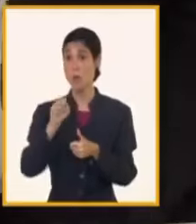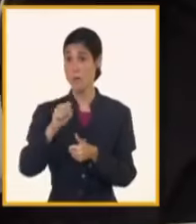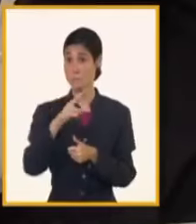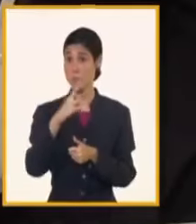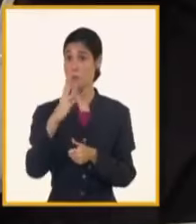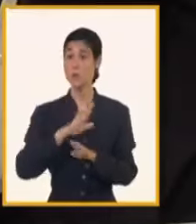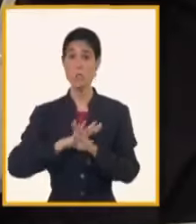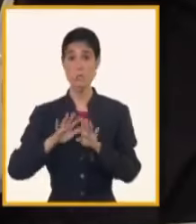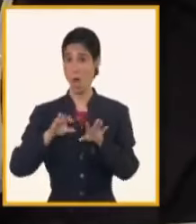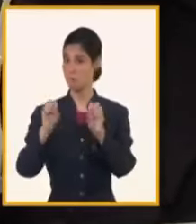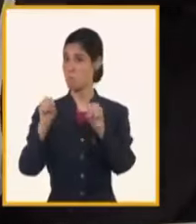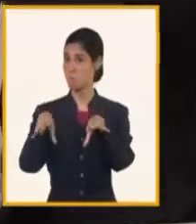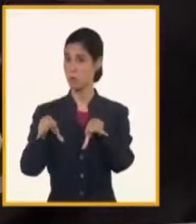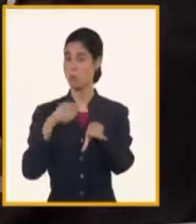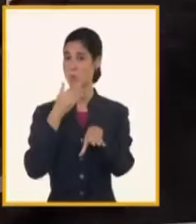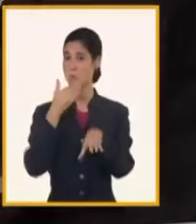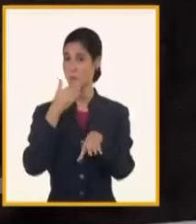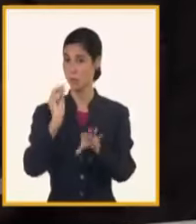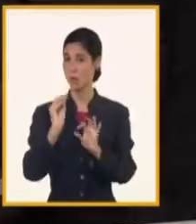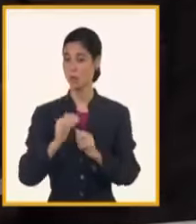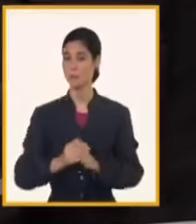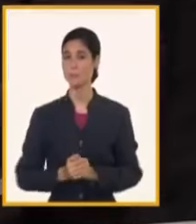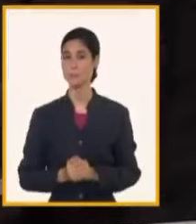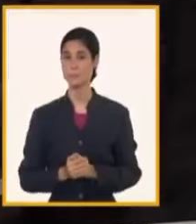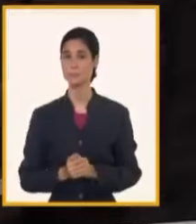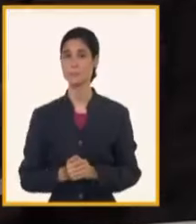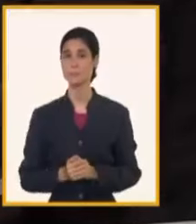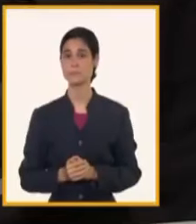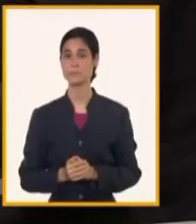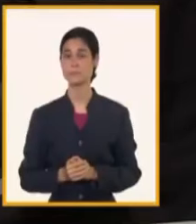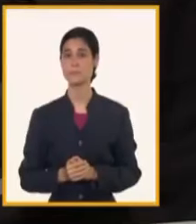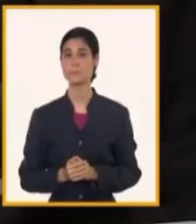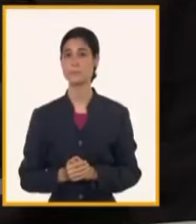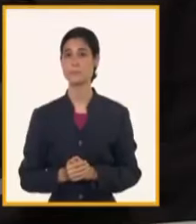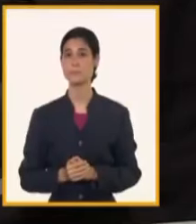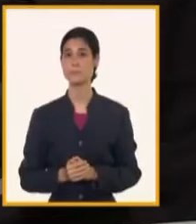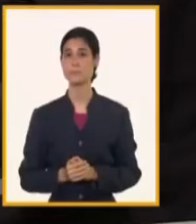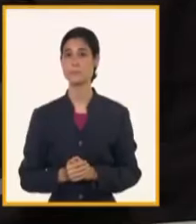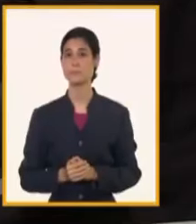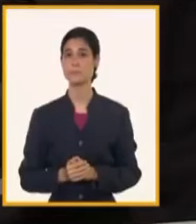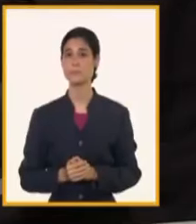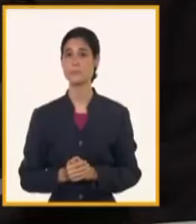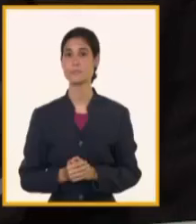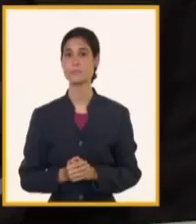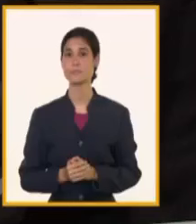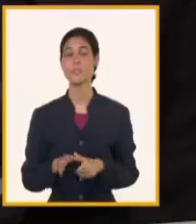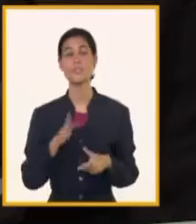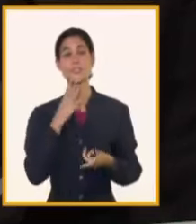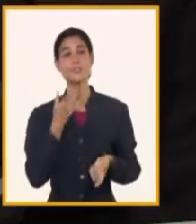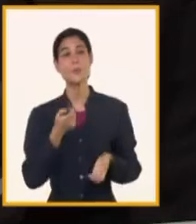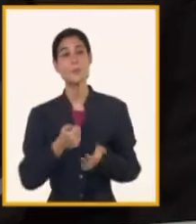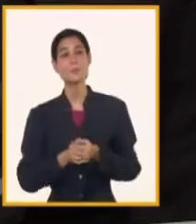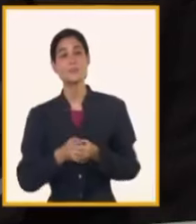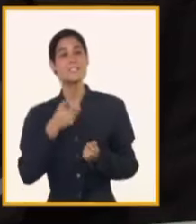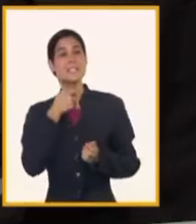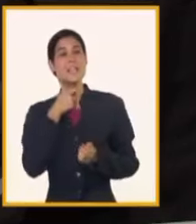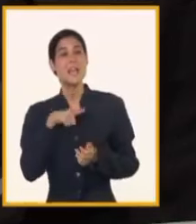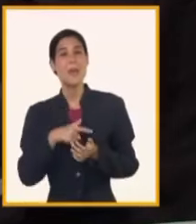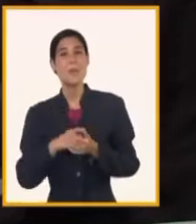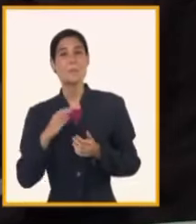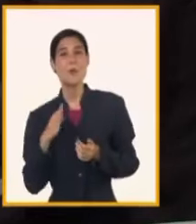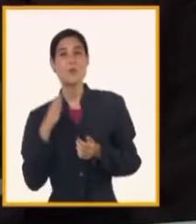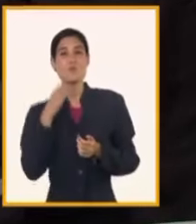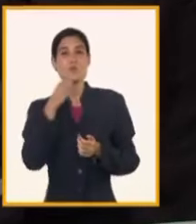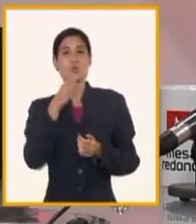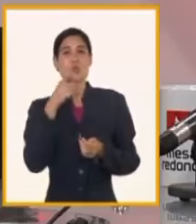la la madrugada ahora brevemente le decía yo siento que me habló de futuro pensando sobre todo en las energías